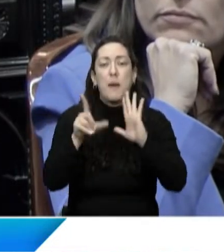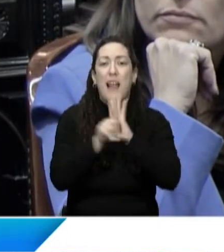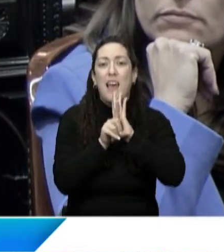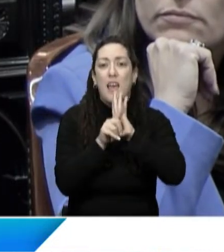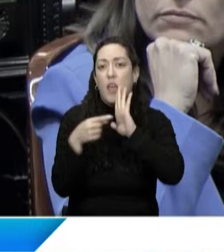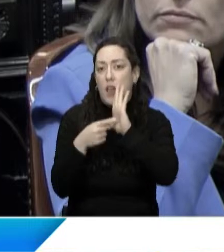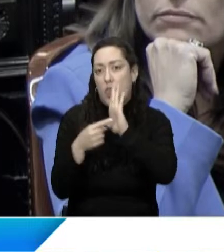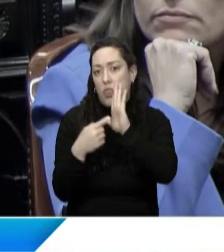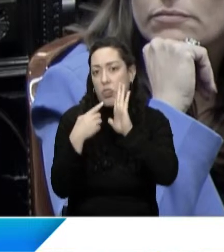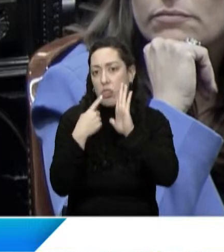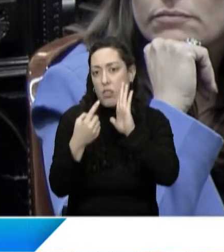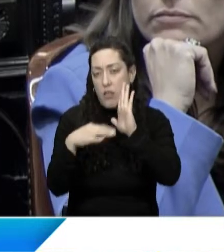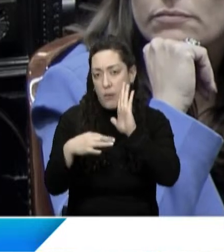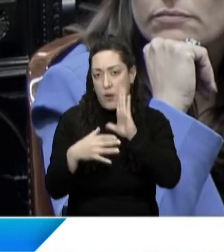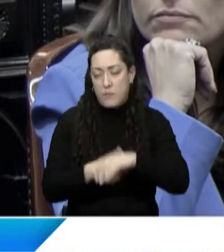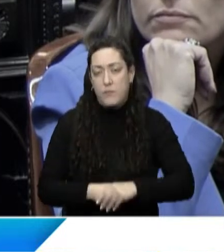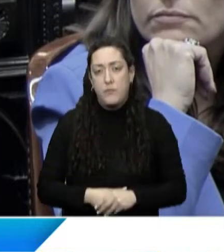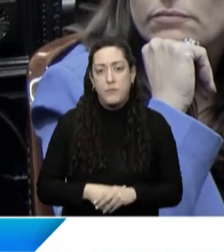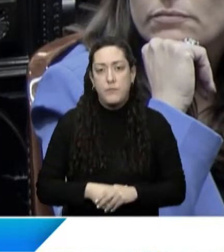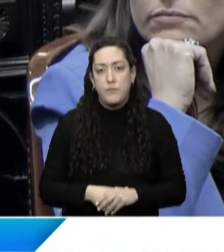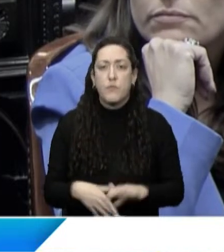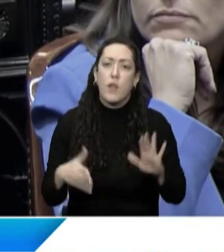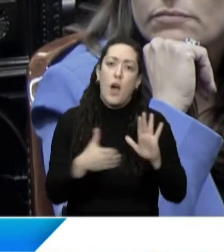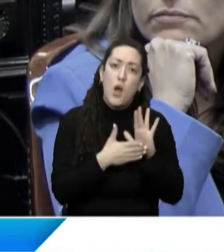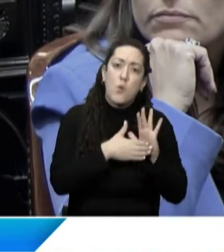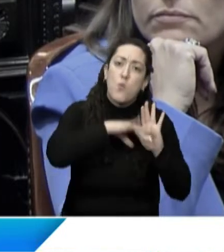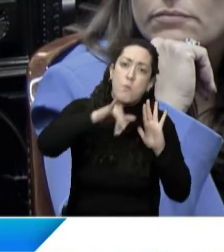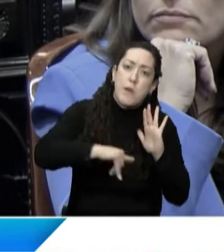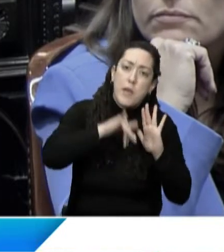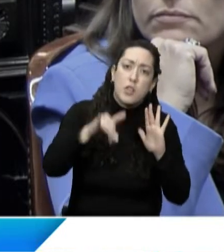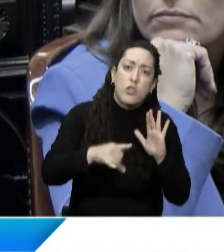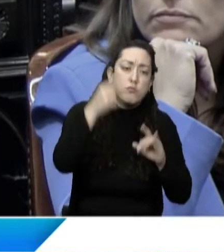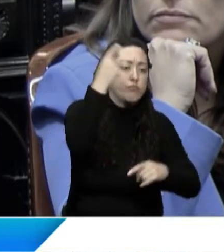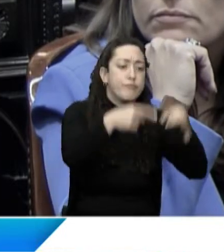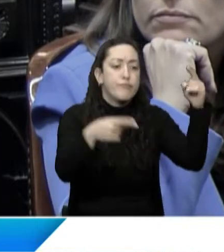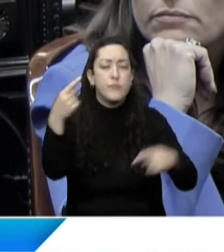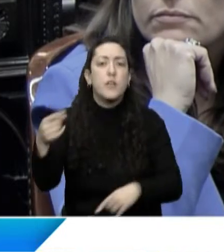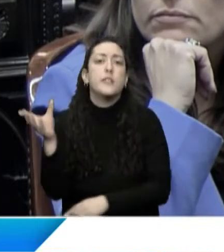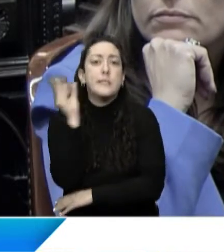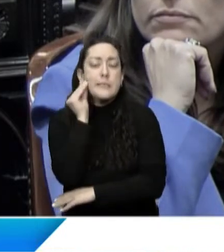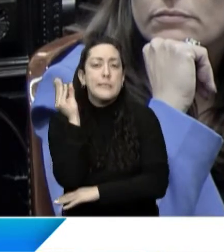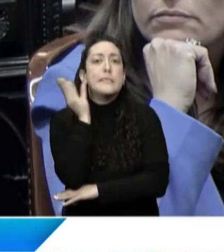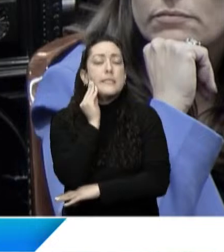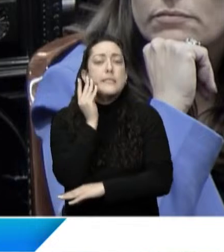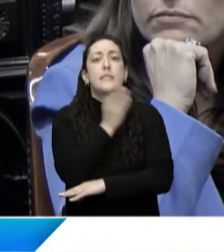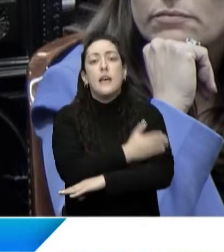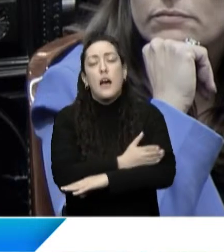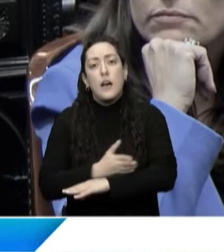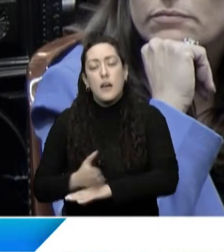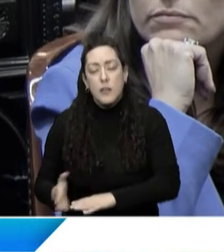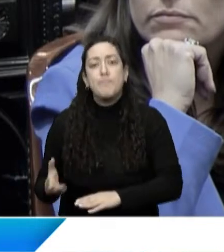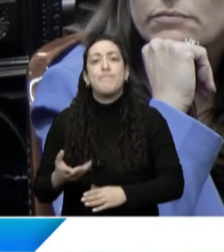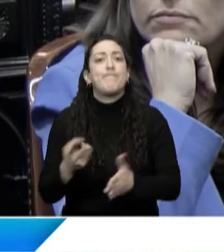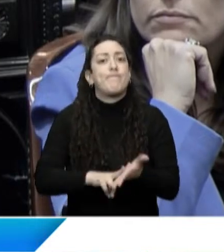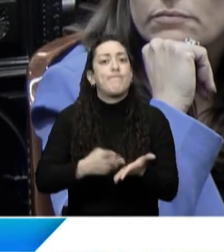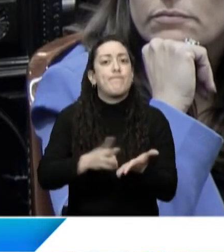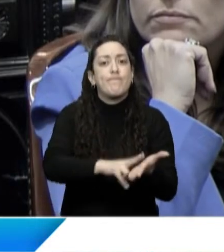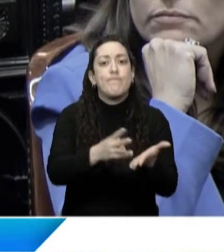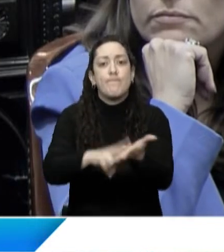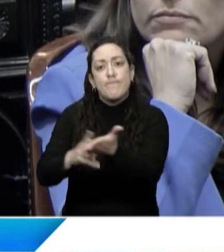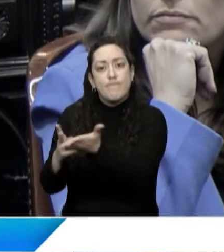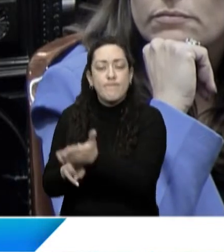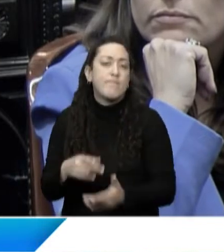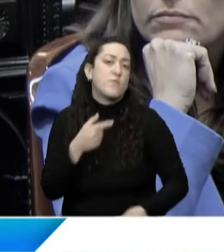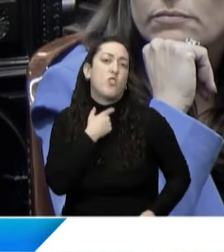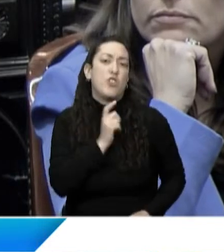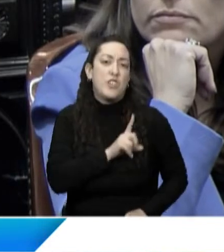ley. He escuchado muchos argumentos y la verdad que no quiero reiterar expresiones que